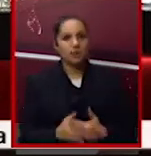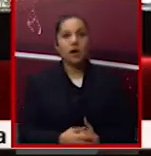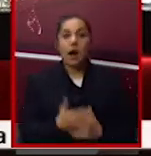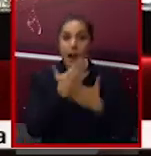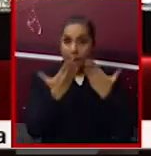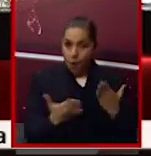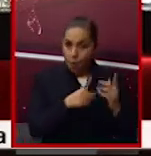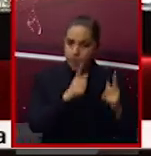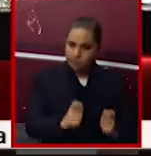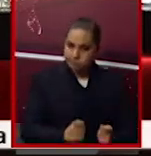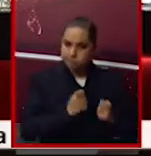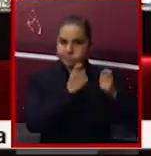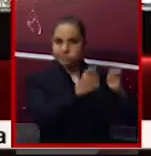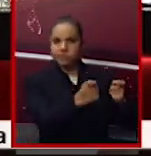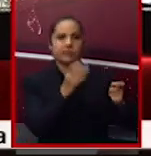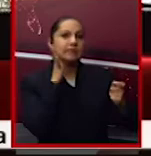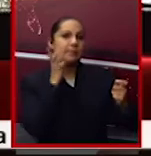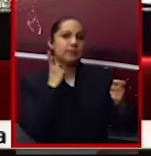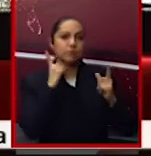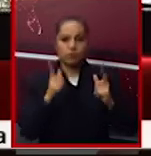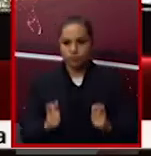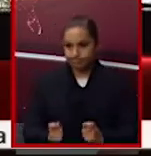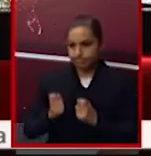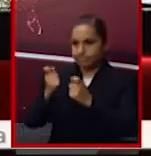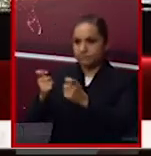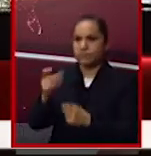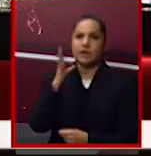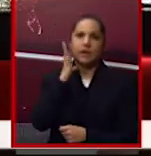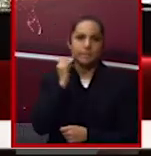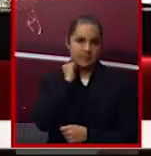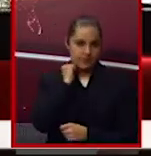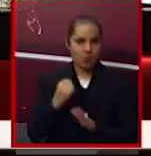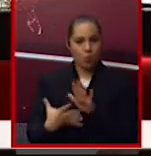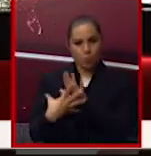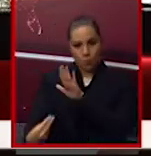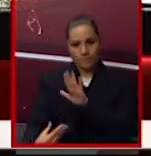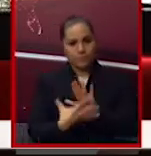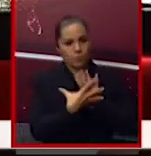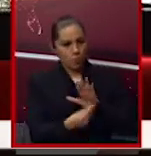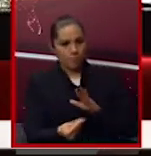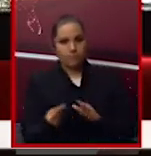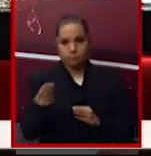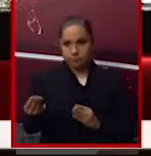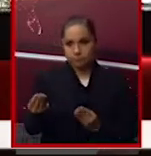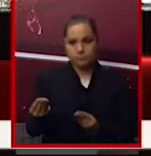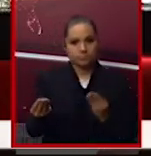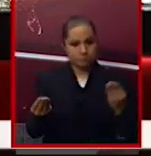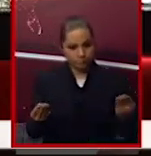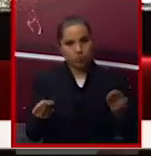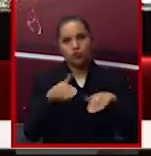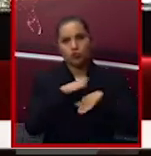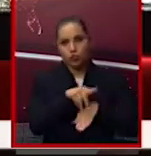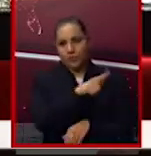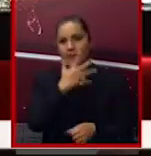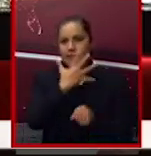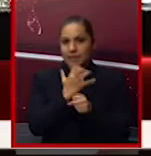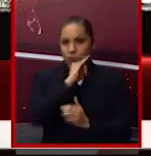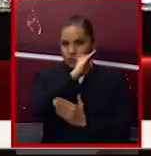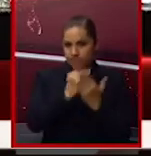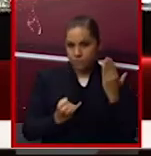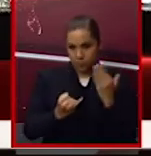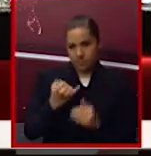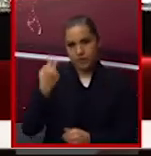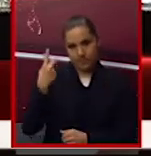remítanse a las cámaras de diputados y de senadores los ejemplares respectivos del quinto informe de